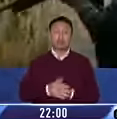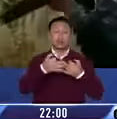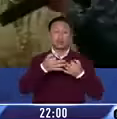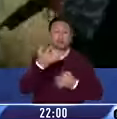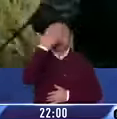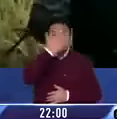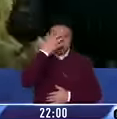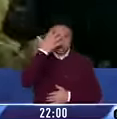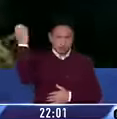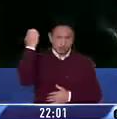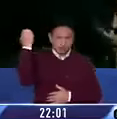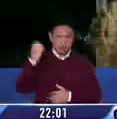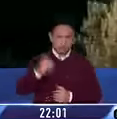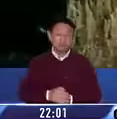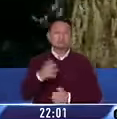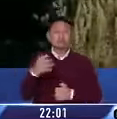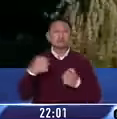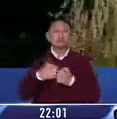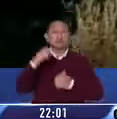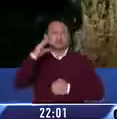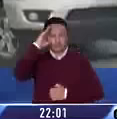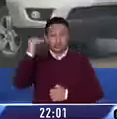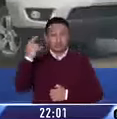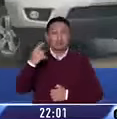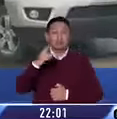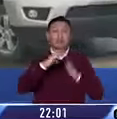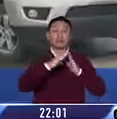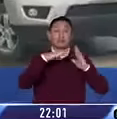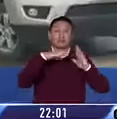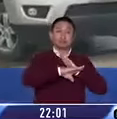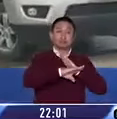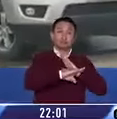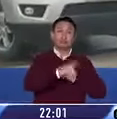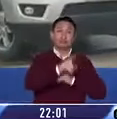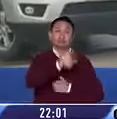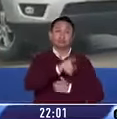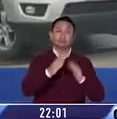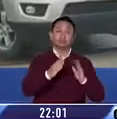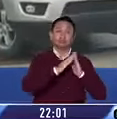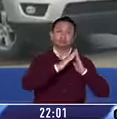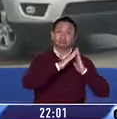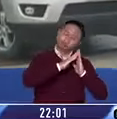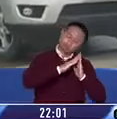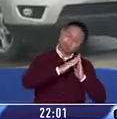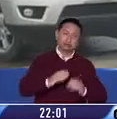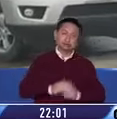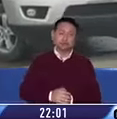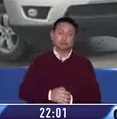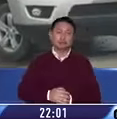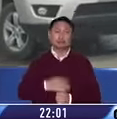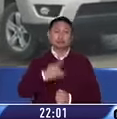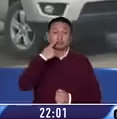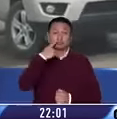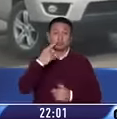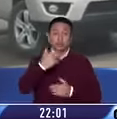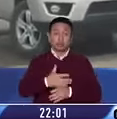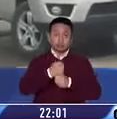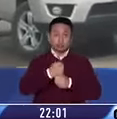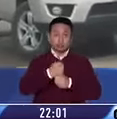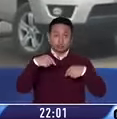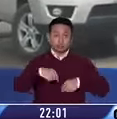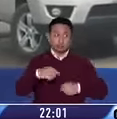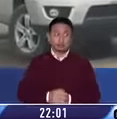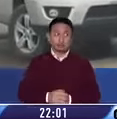Esmeraldas, los equipos policiales allanaron un inmueble donde descansaba el sospechoso. Los hombres que le brindaban seguridad se cruzaron en